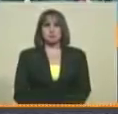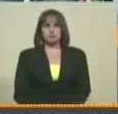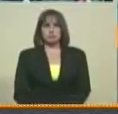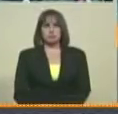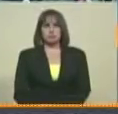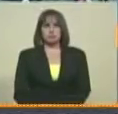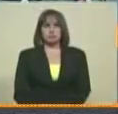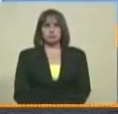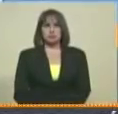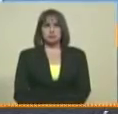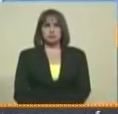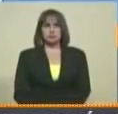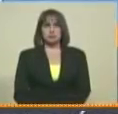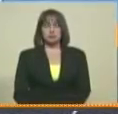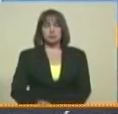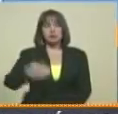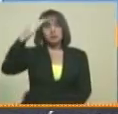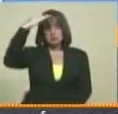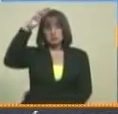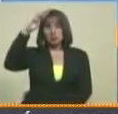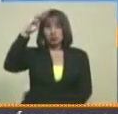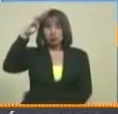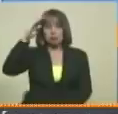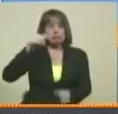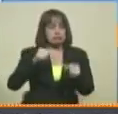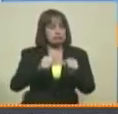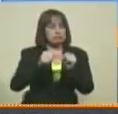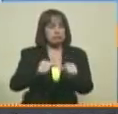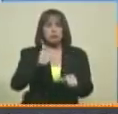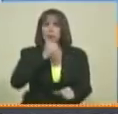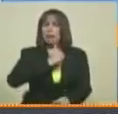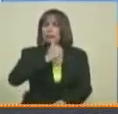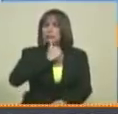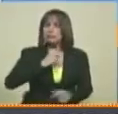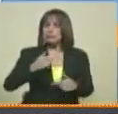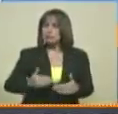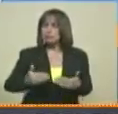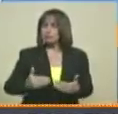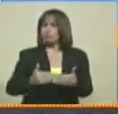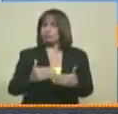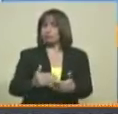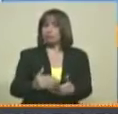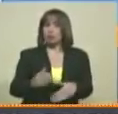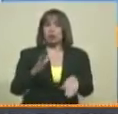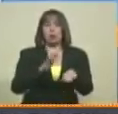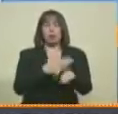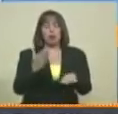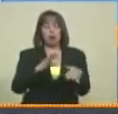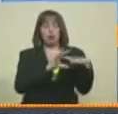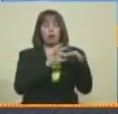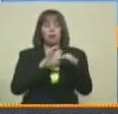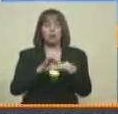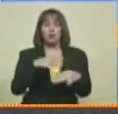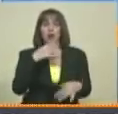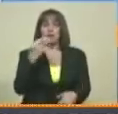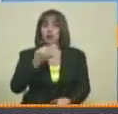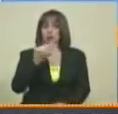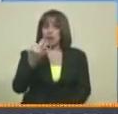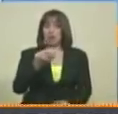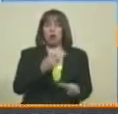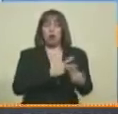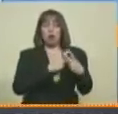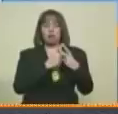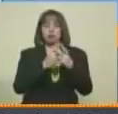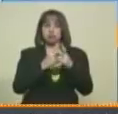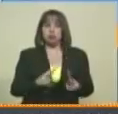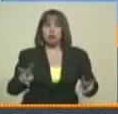Y si Cuba pudo en todas estas batallas, es porque Cuba combinó la verdad con la valentía y